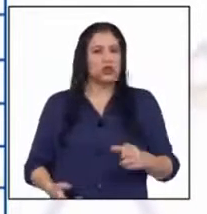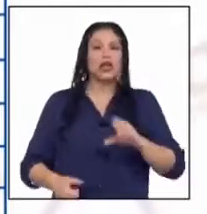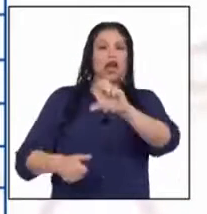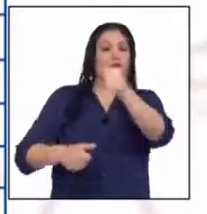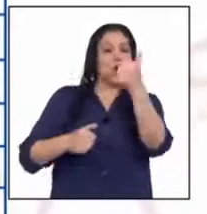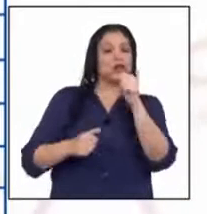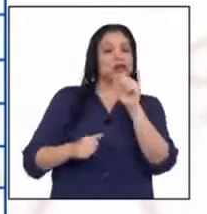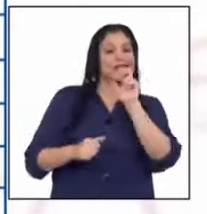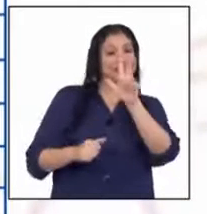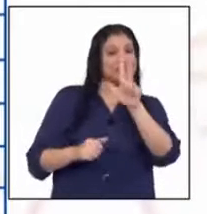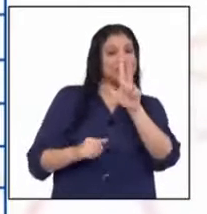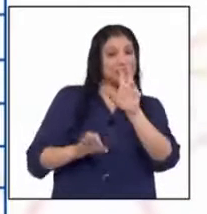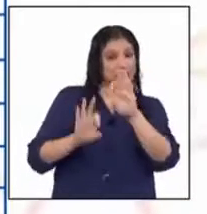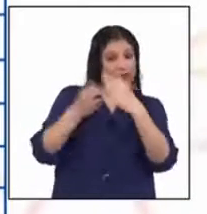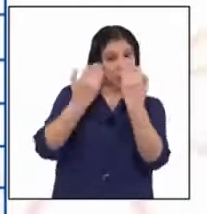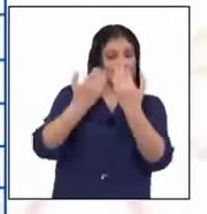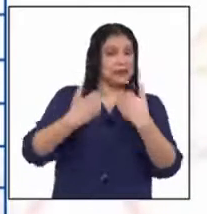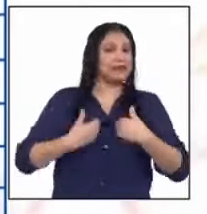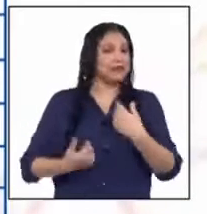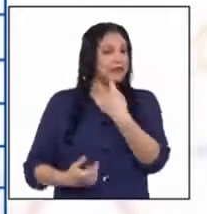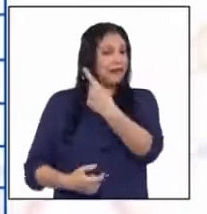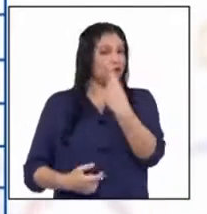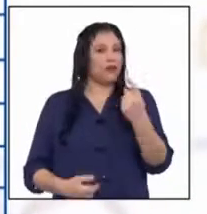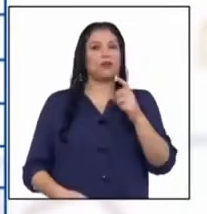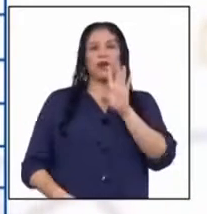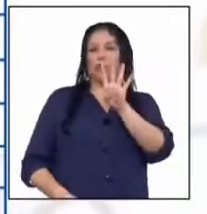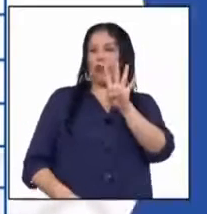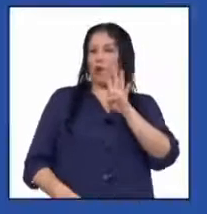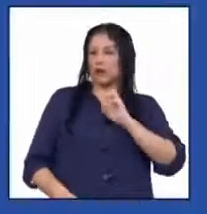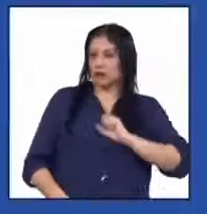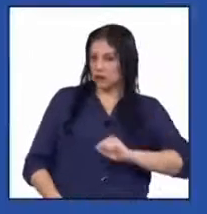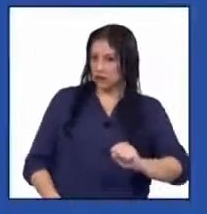3 familias tienen 4 hijos.